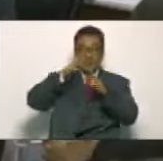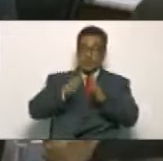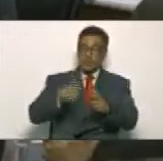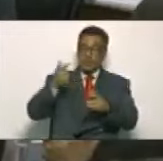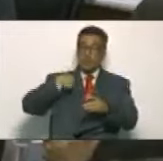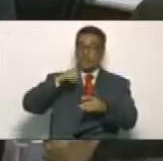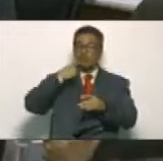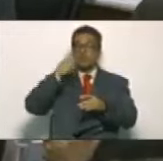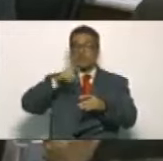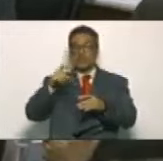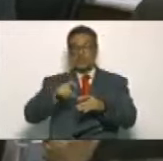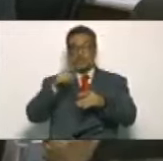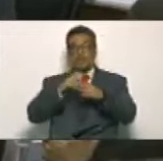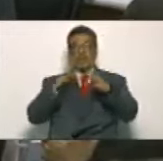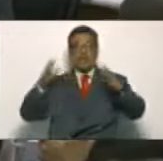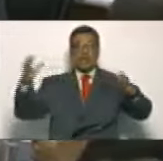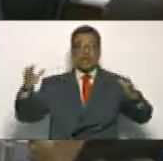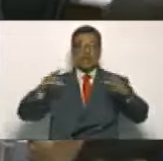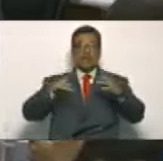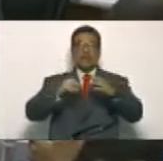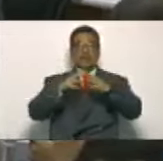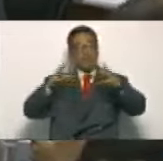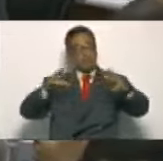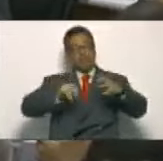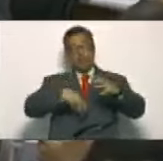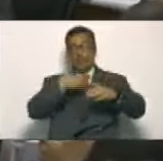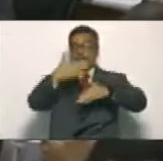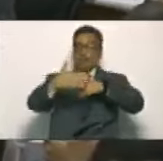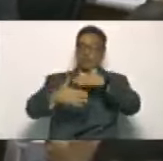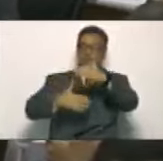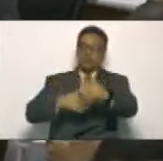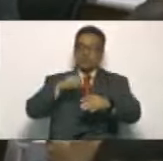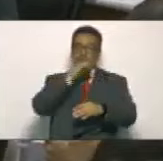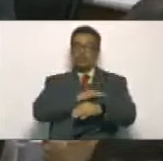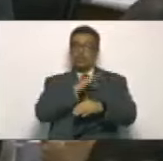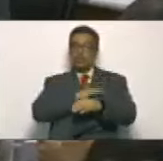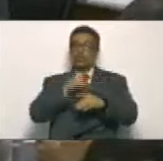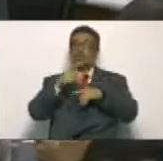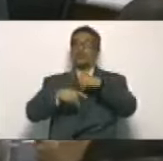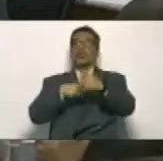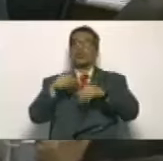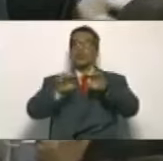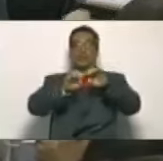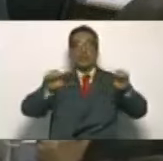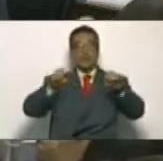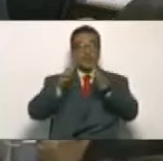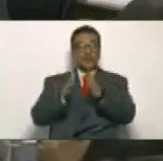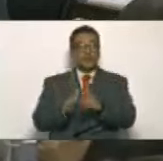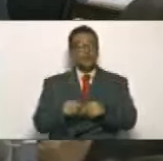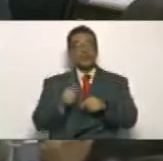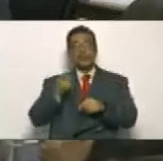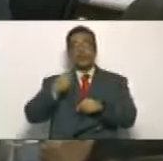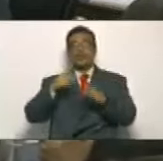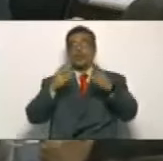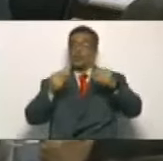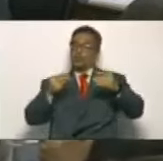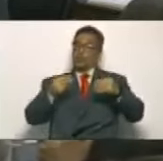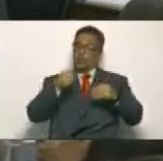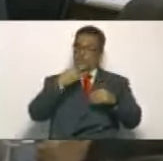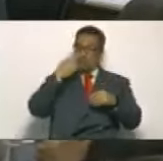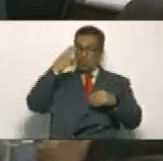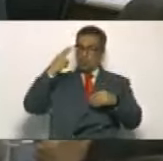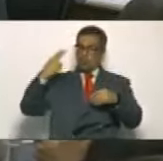requerida para que las grandes masas avanzaran socialmente a través de la educación, gozó de mucho